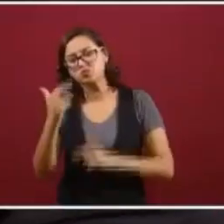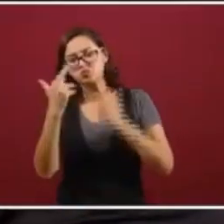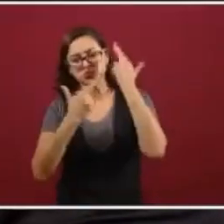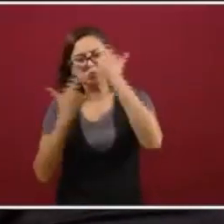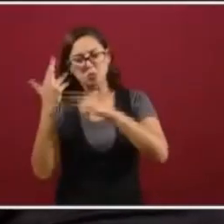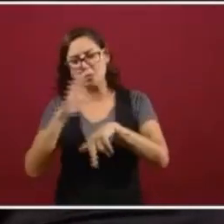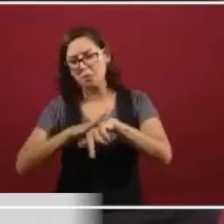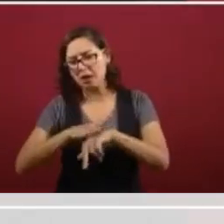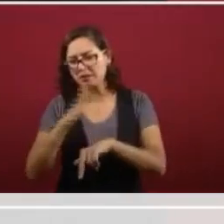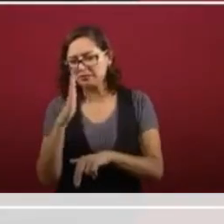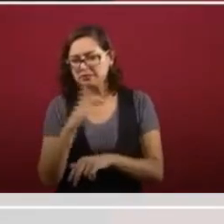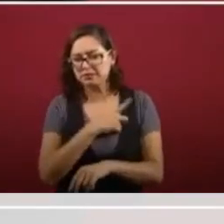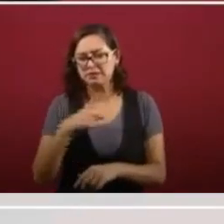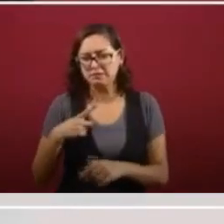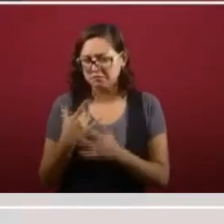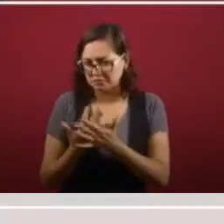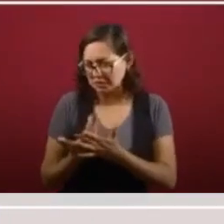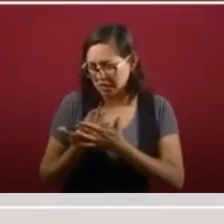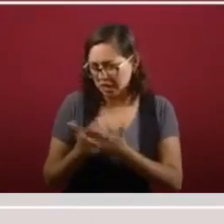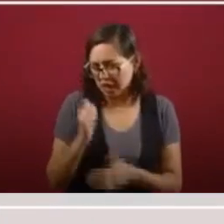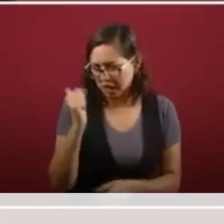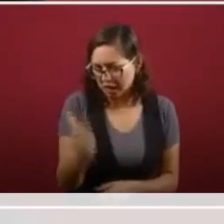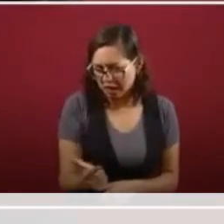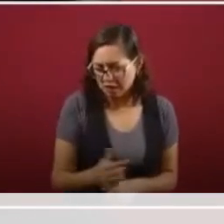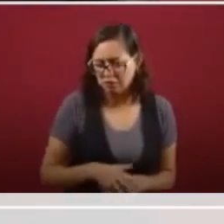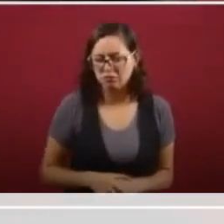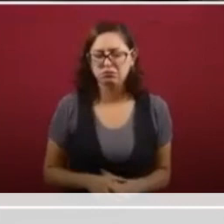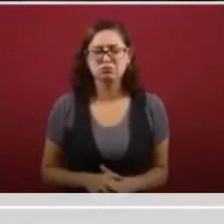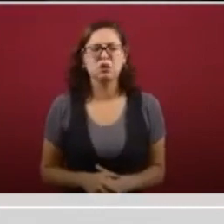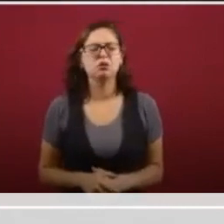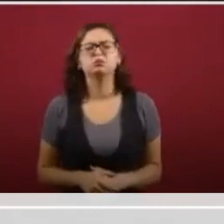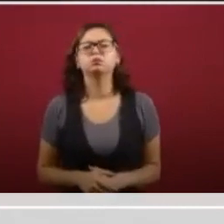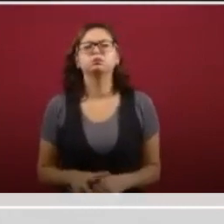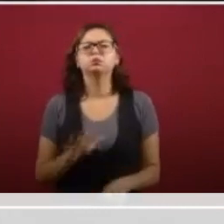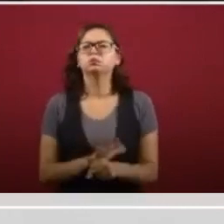ya tenemos todo. Lo único que